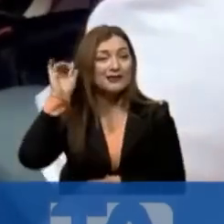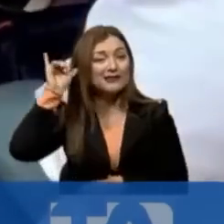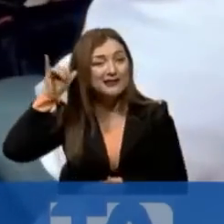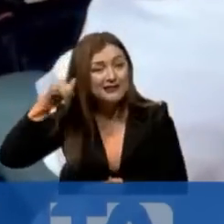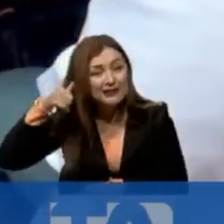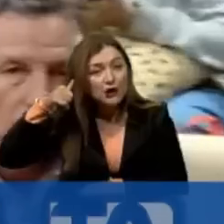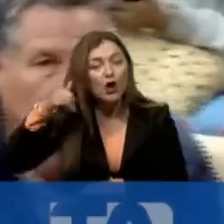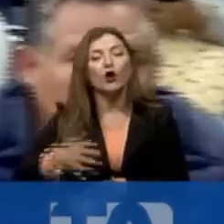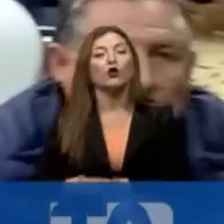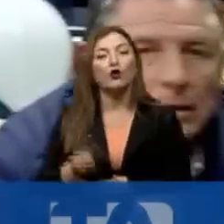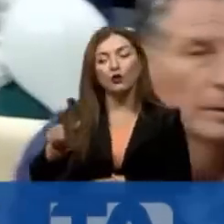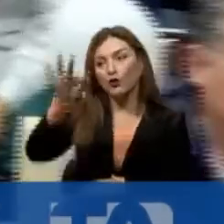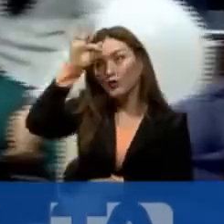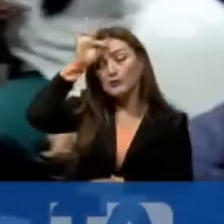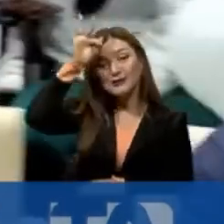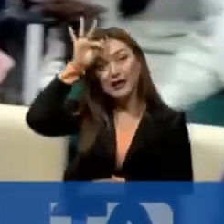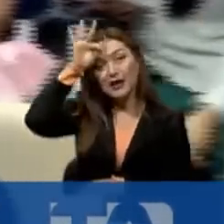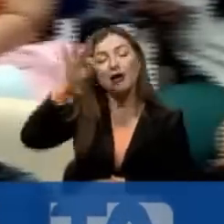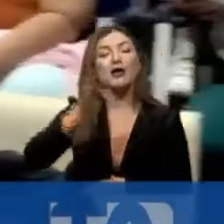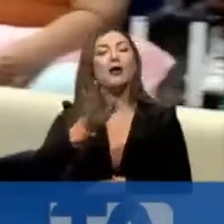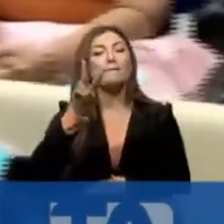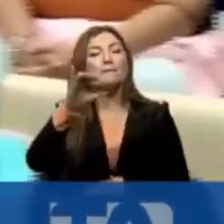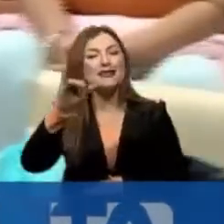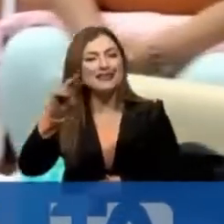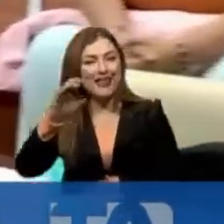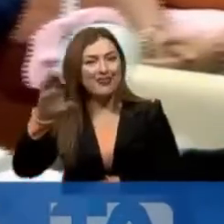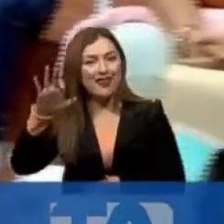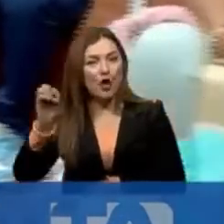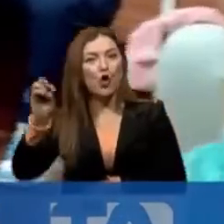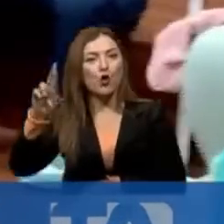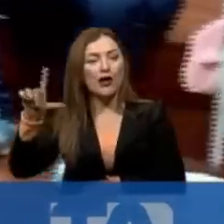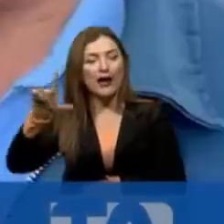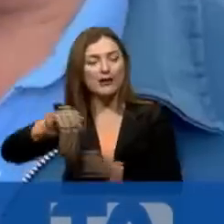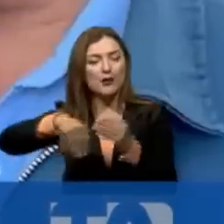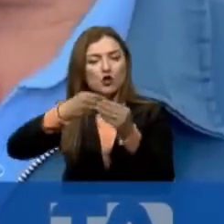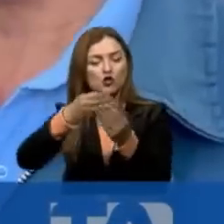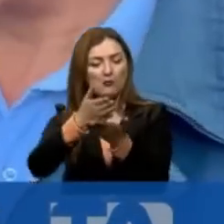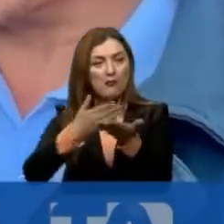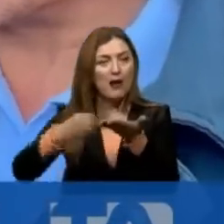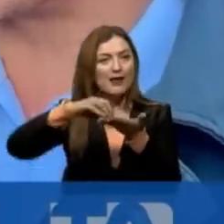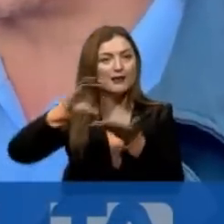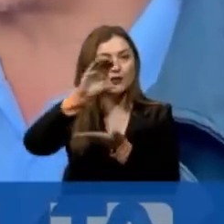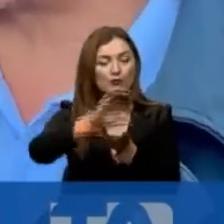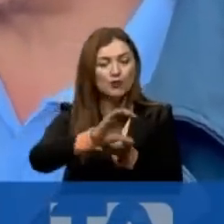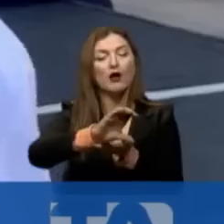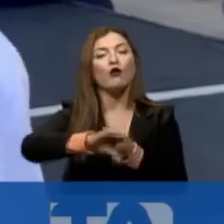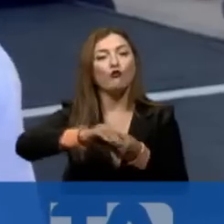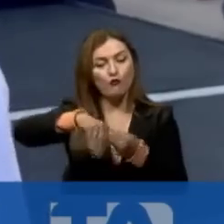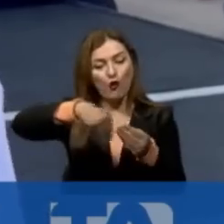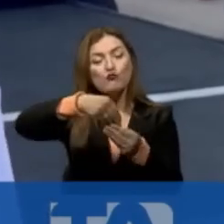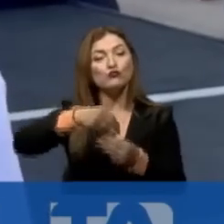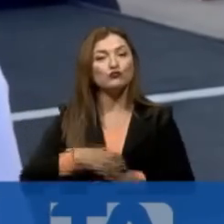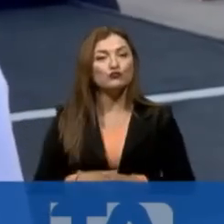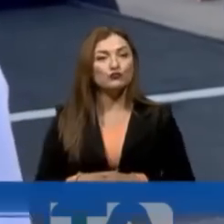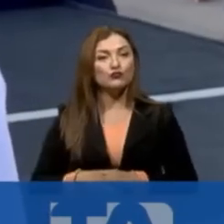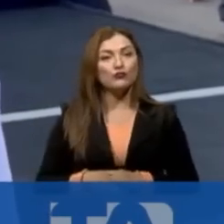auditivos. Solo en el Hospital Vicente Corral Moscoso de Cuenca se invirtió la tercera parte de estos recursos, dijo el ministro José Ruales. Este es el